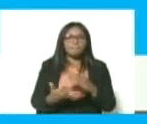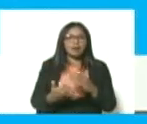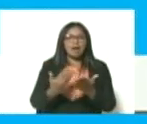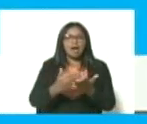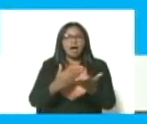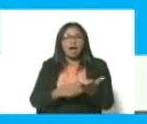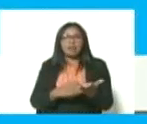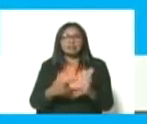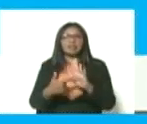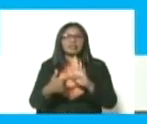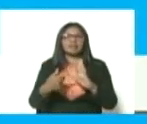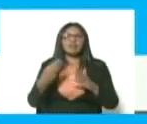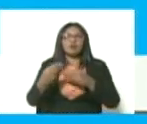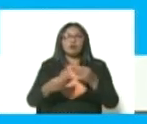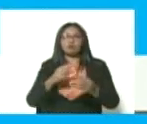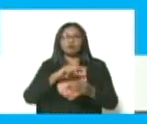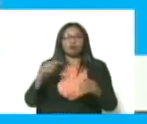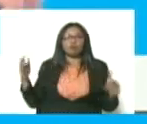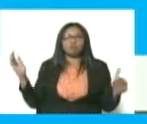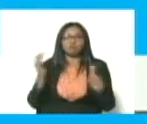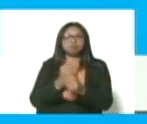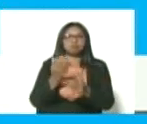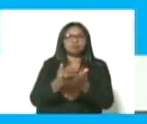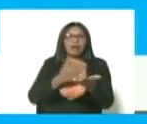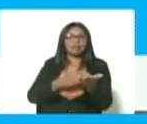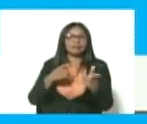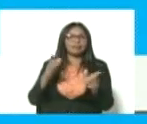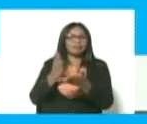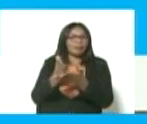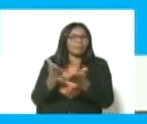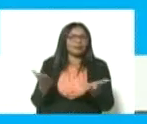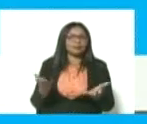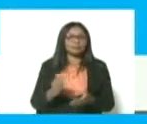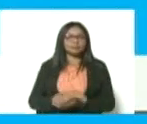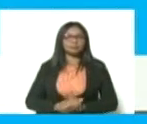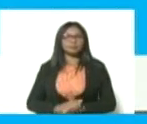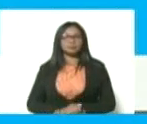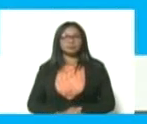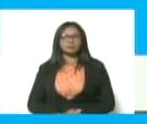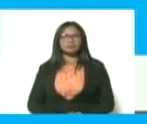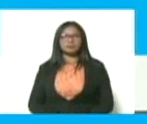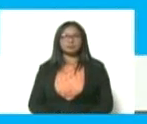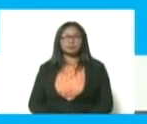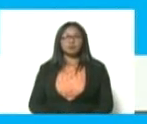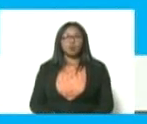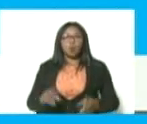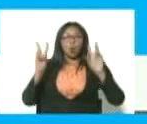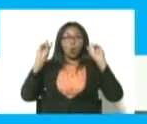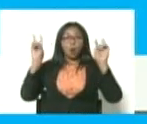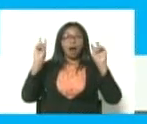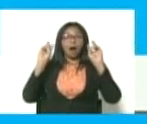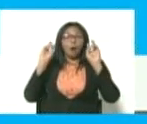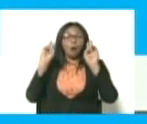de que los ejecute, todos sus planes. Ojalá en Colombia algún